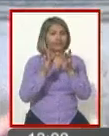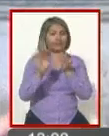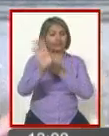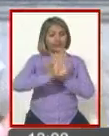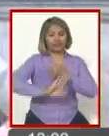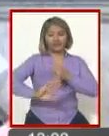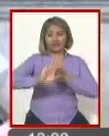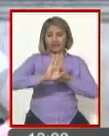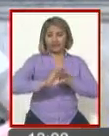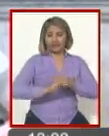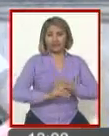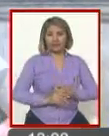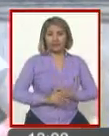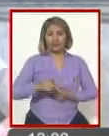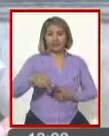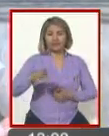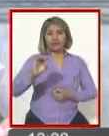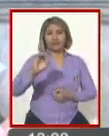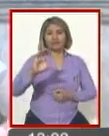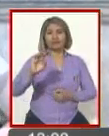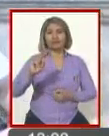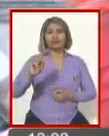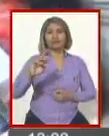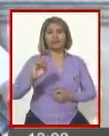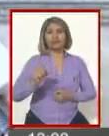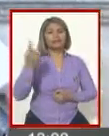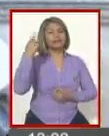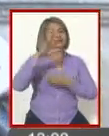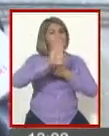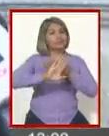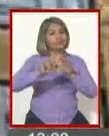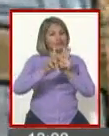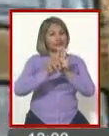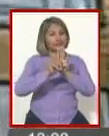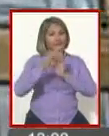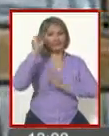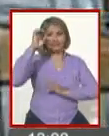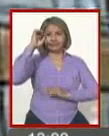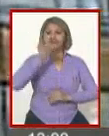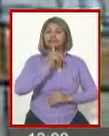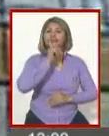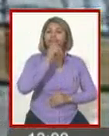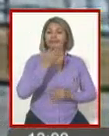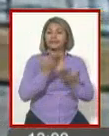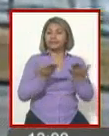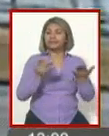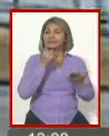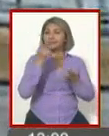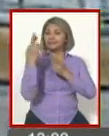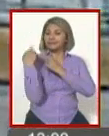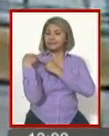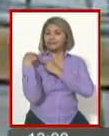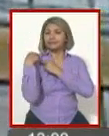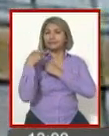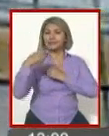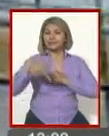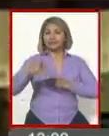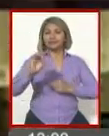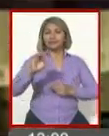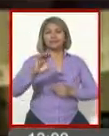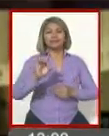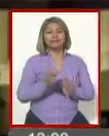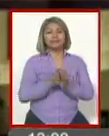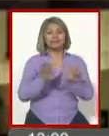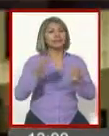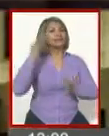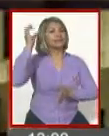la defensa, la Procuraduría en su condición de defensa legal del Estado. Afirmó también que la instancia correspondiente, como la Procuraduría